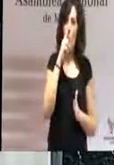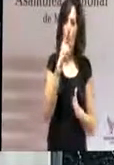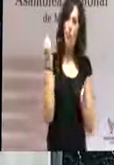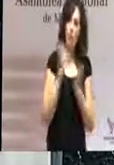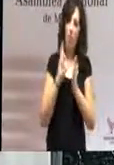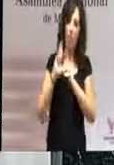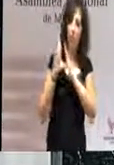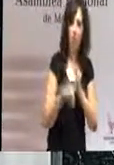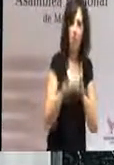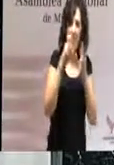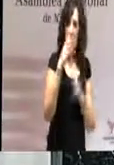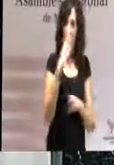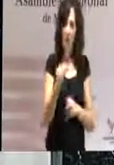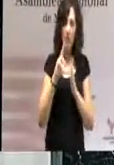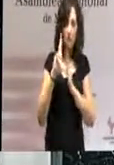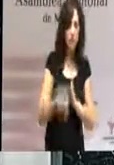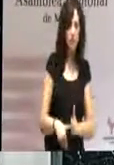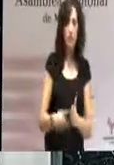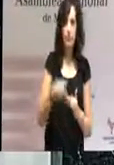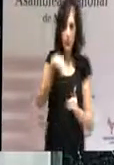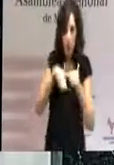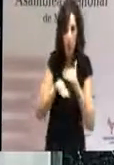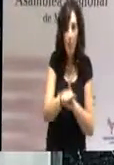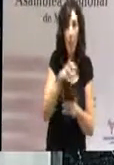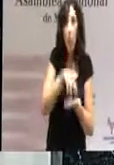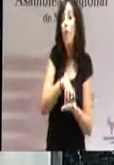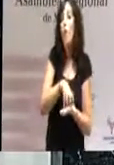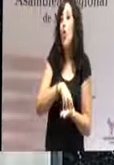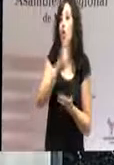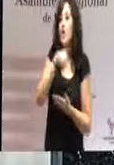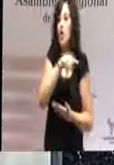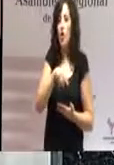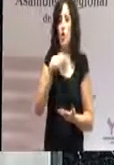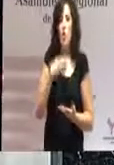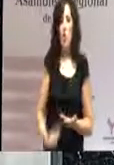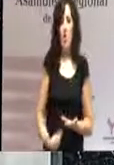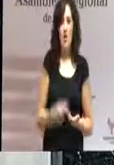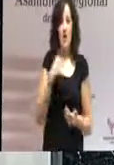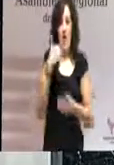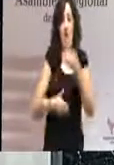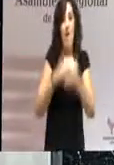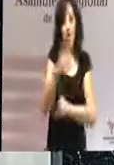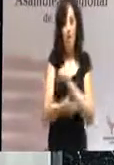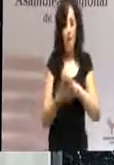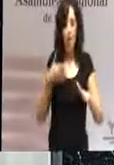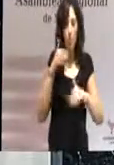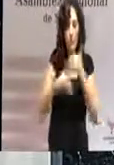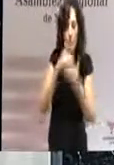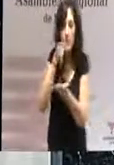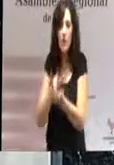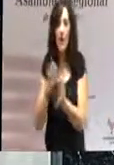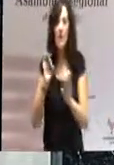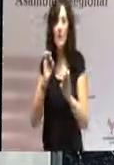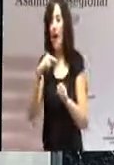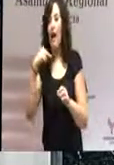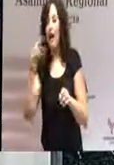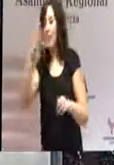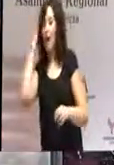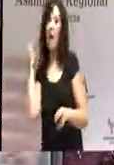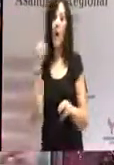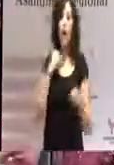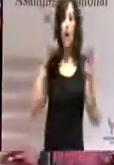duda el soterramiento a su paso por Murcia y ni un solo avance en su llegada a Cartagena y a Lorca.